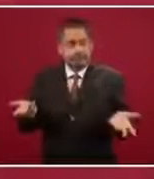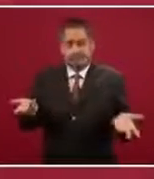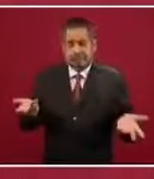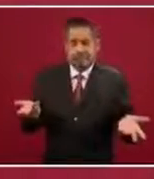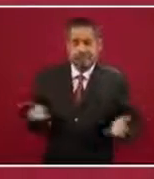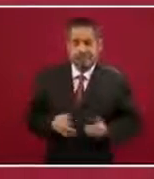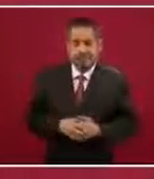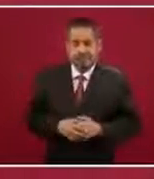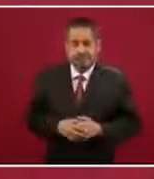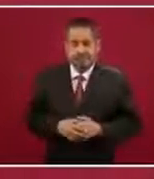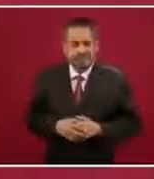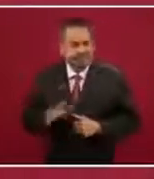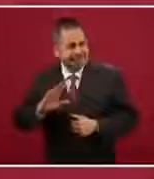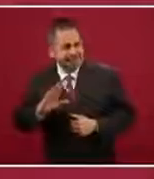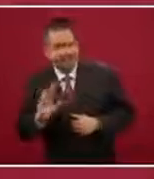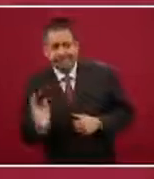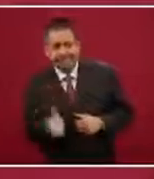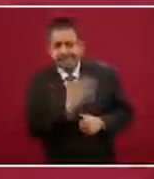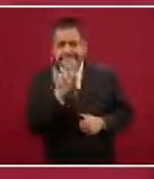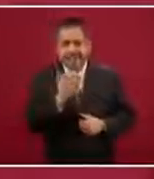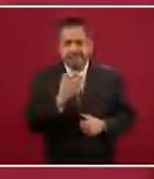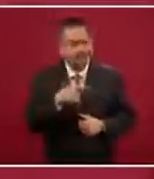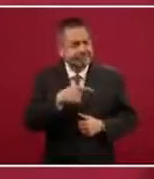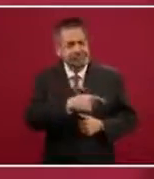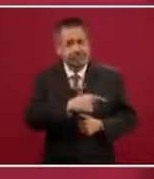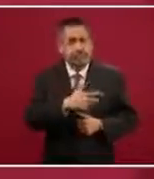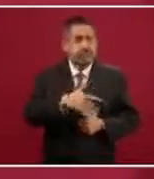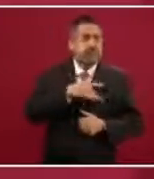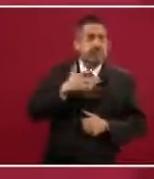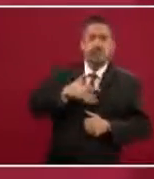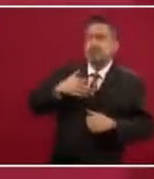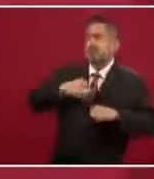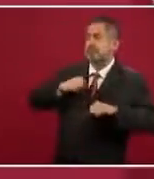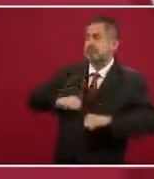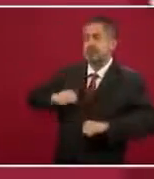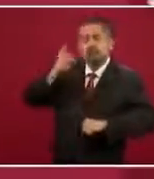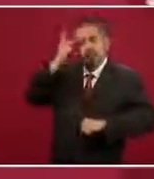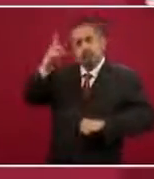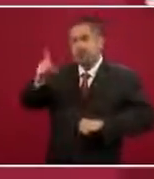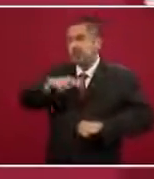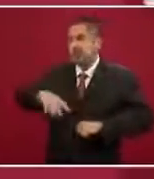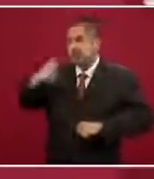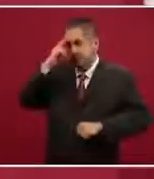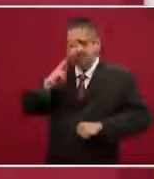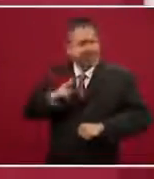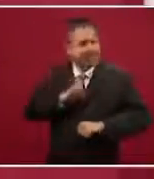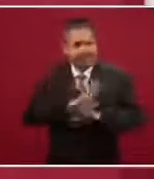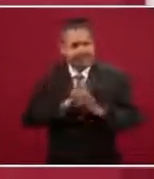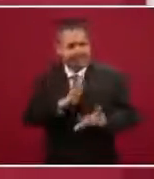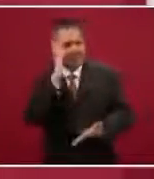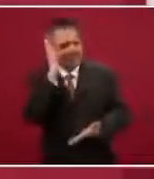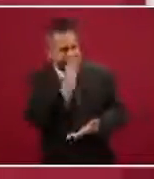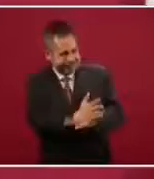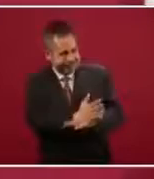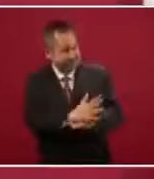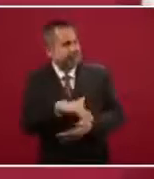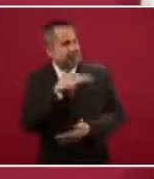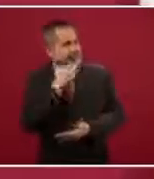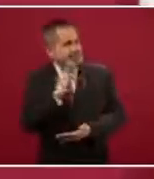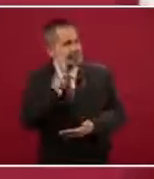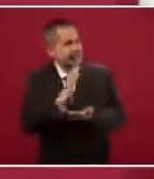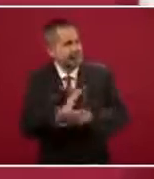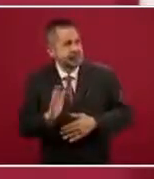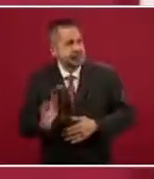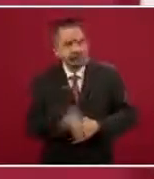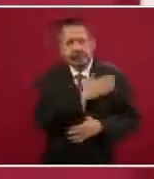O sea, hacer a un lado a los que se sentían dueños de México, decir basta de corrupción.